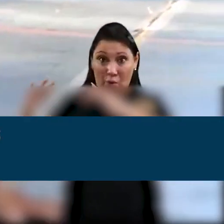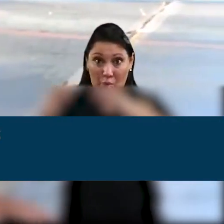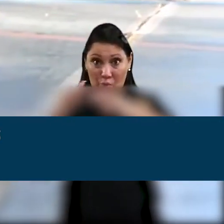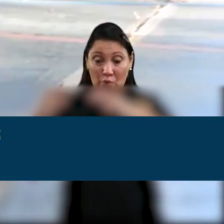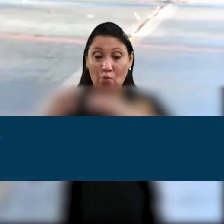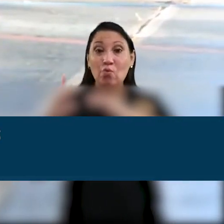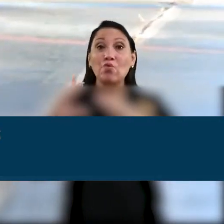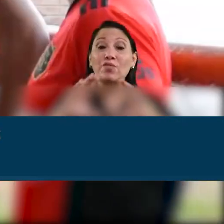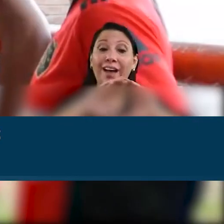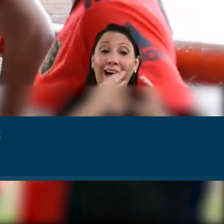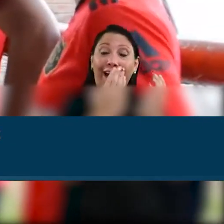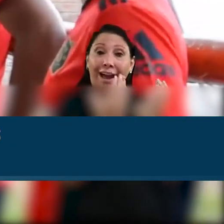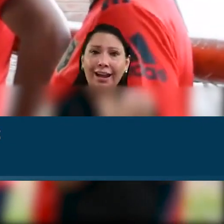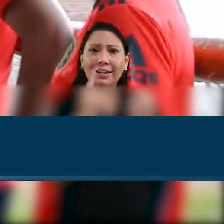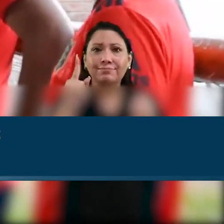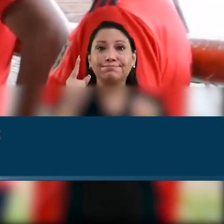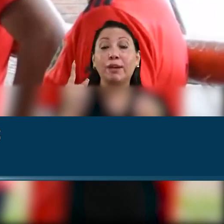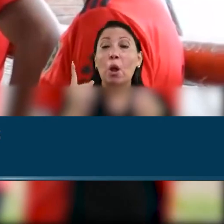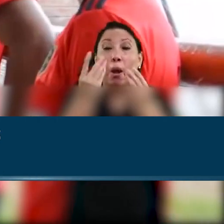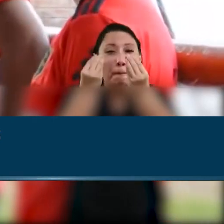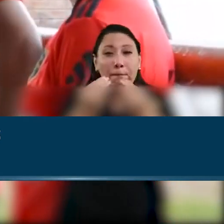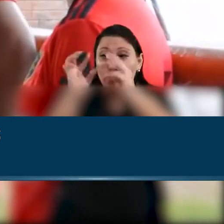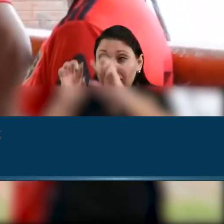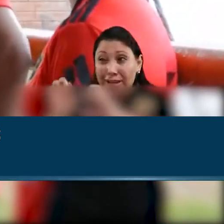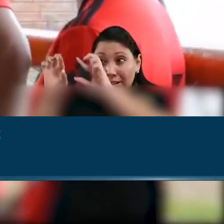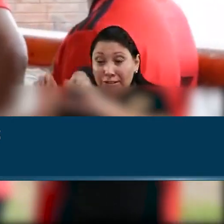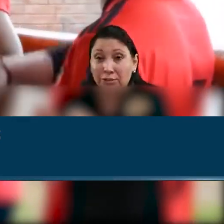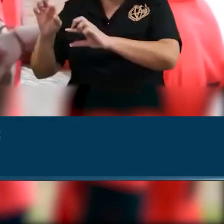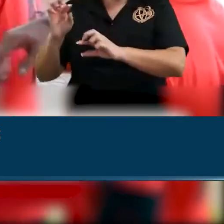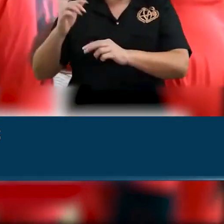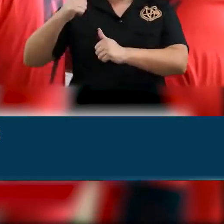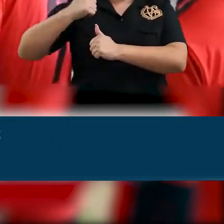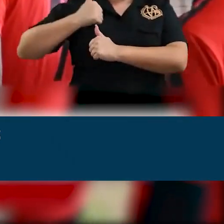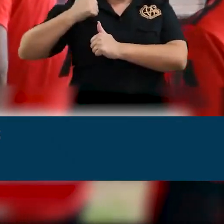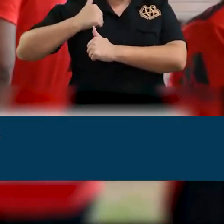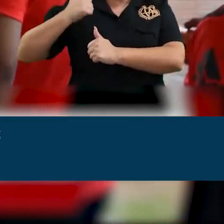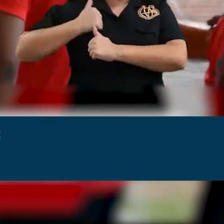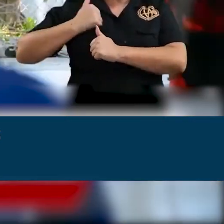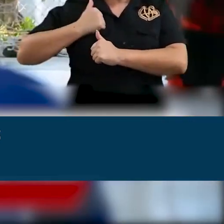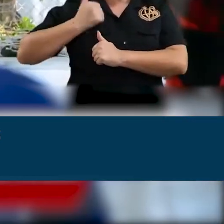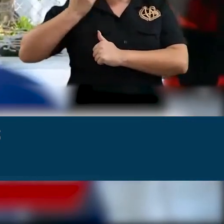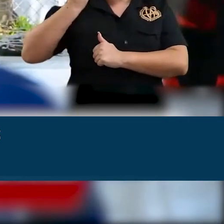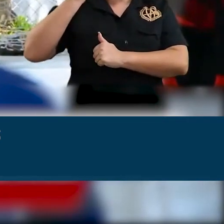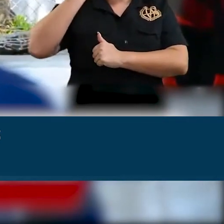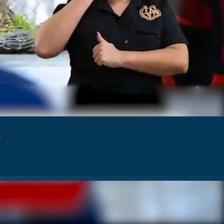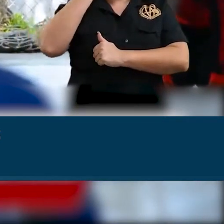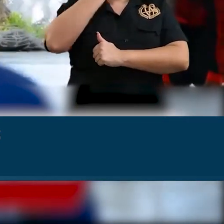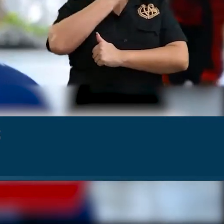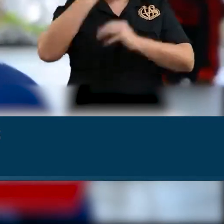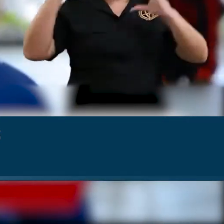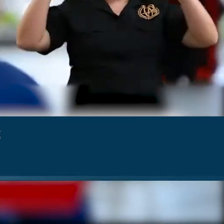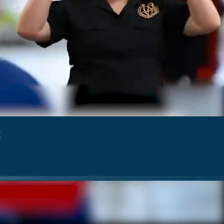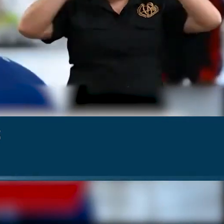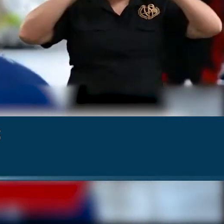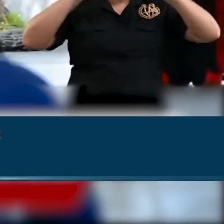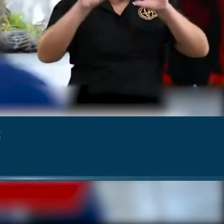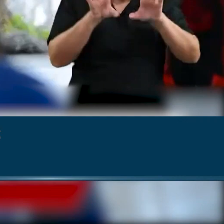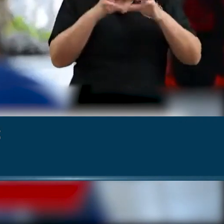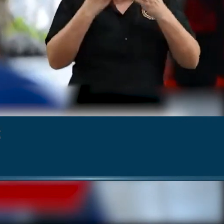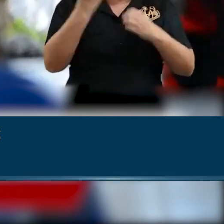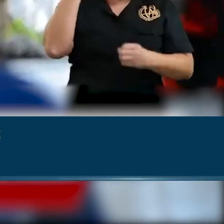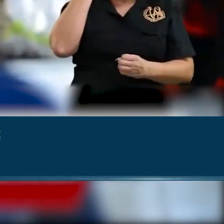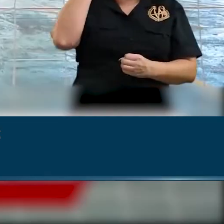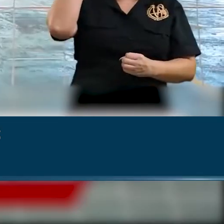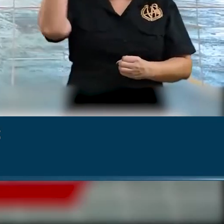la asociación de personas ciegas para la cultura y el deporte ubicada en la zona 11 del anillo periférico de Guatemala ofrece un espacio para